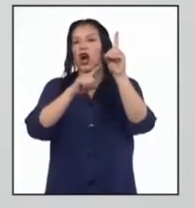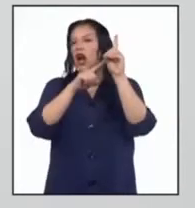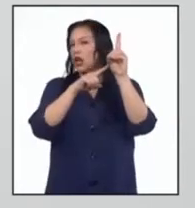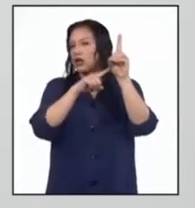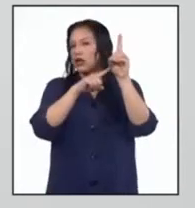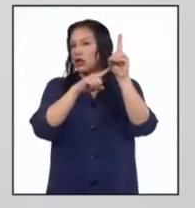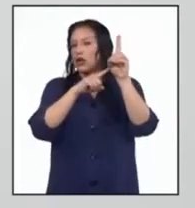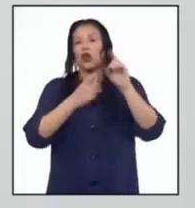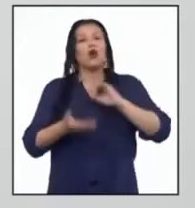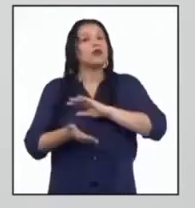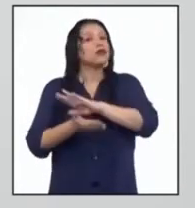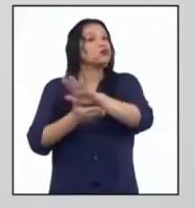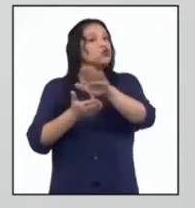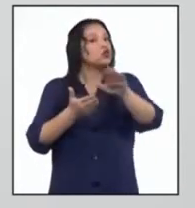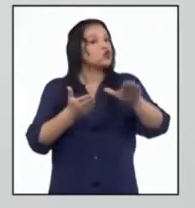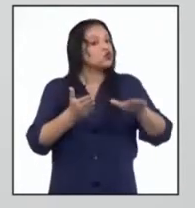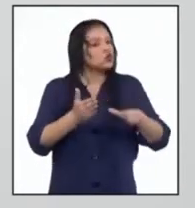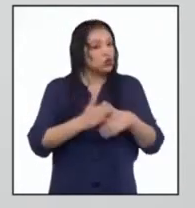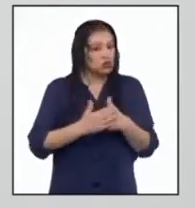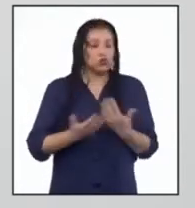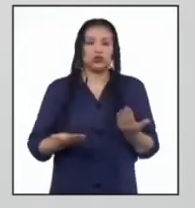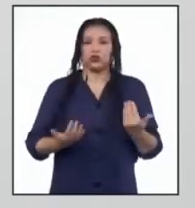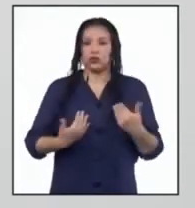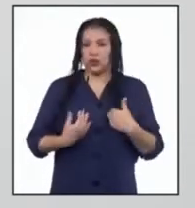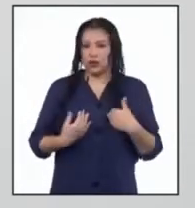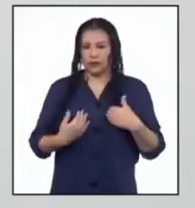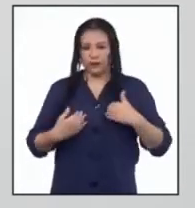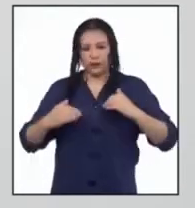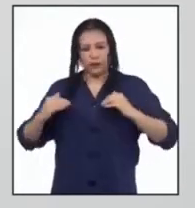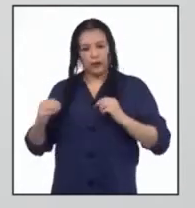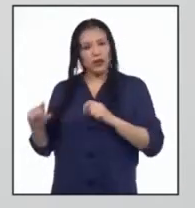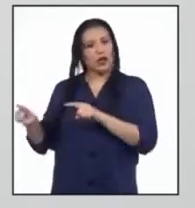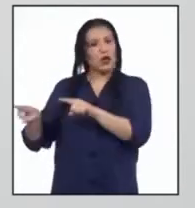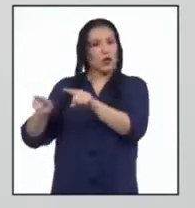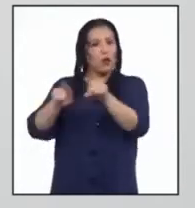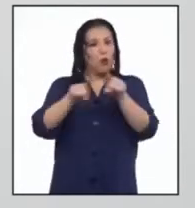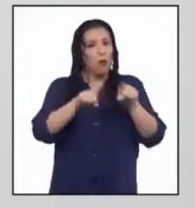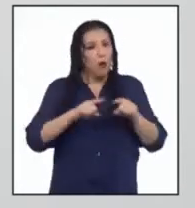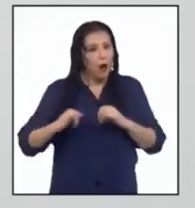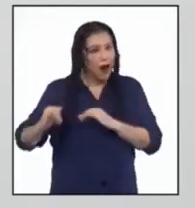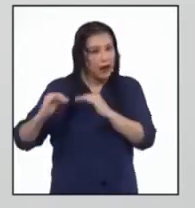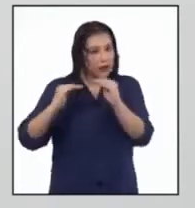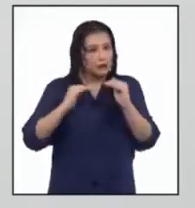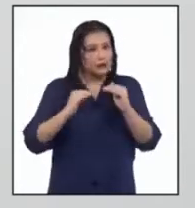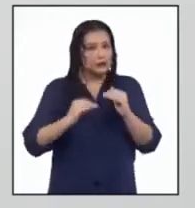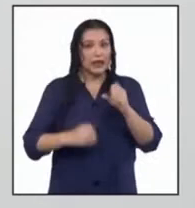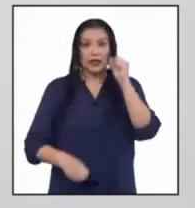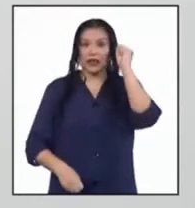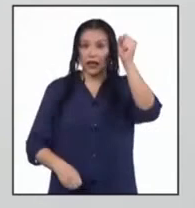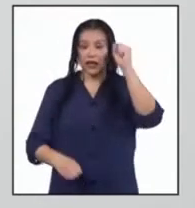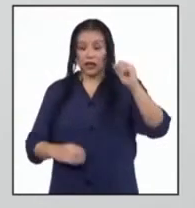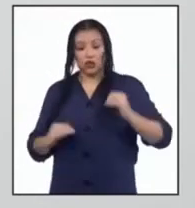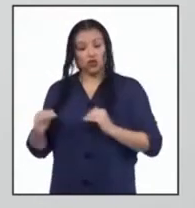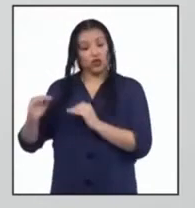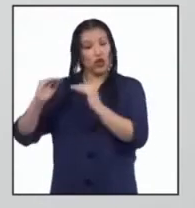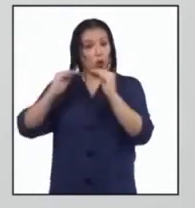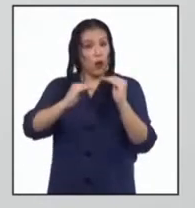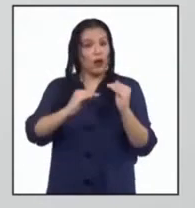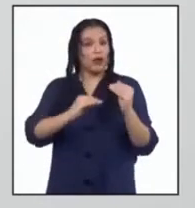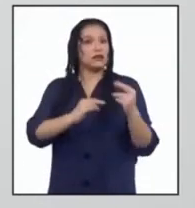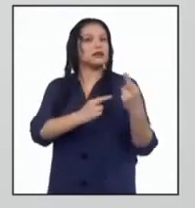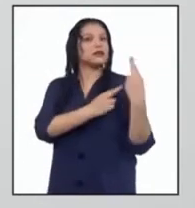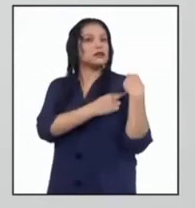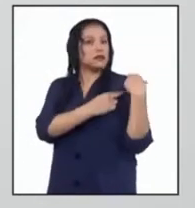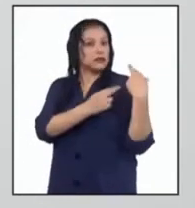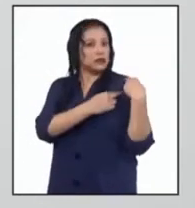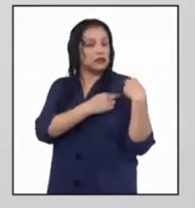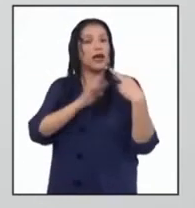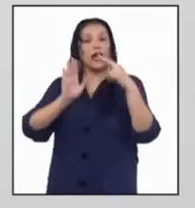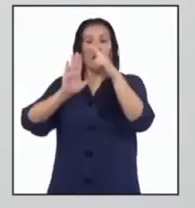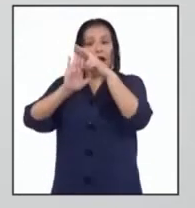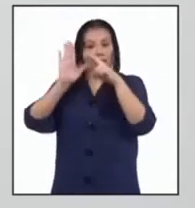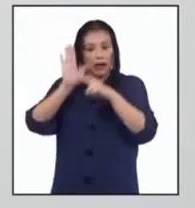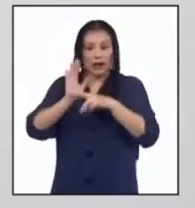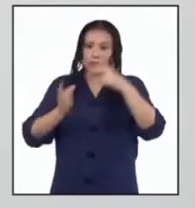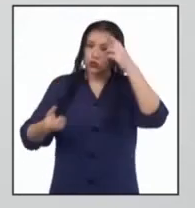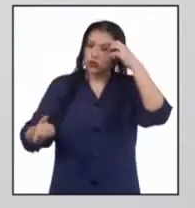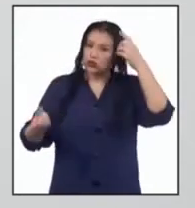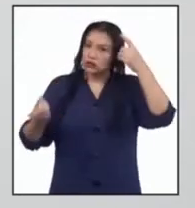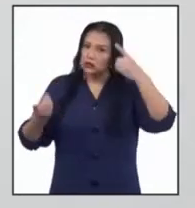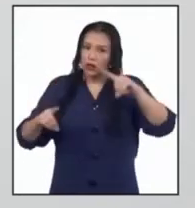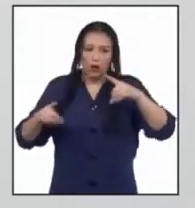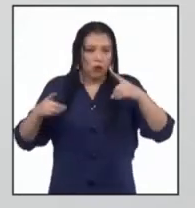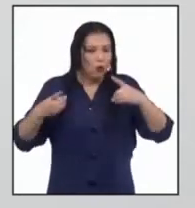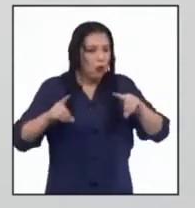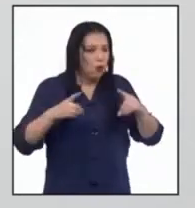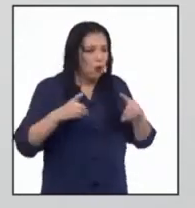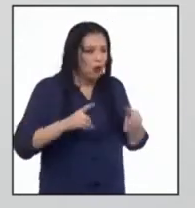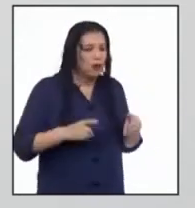todos tienen, en principio, iguales derechos y deberes. Las reglas son consensuadas, es